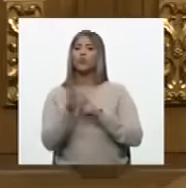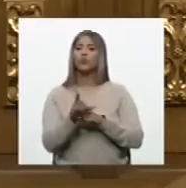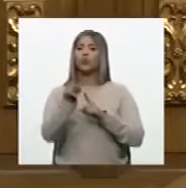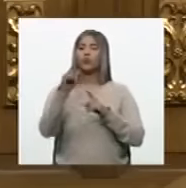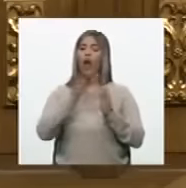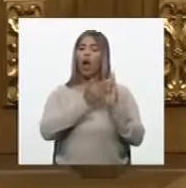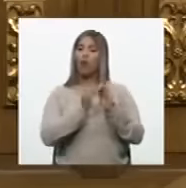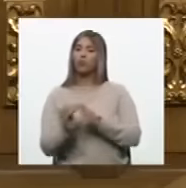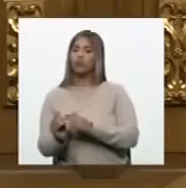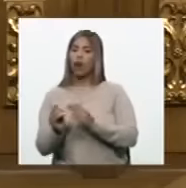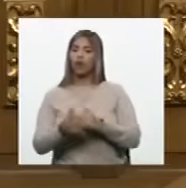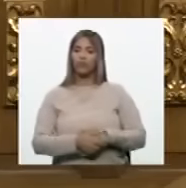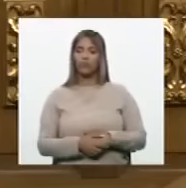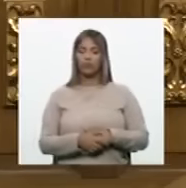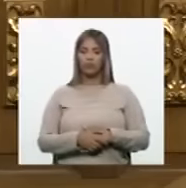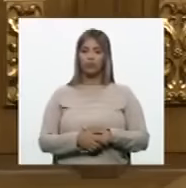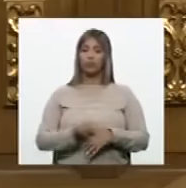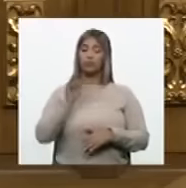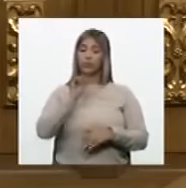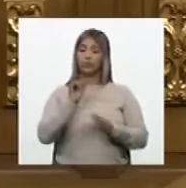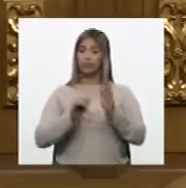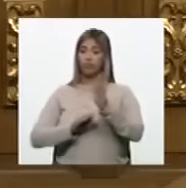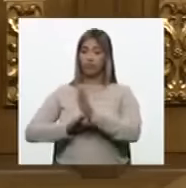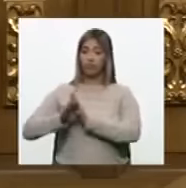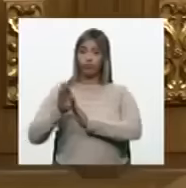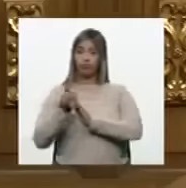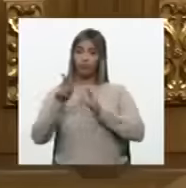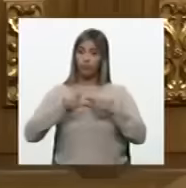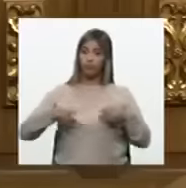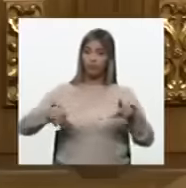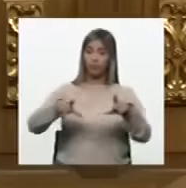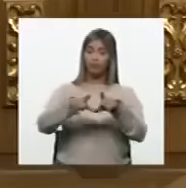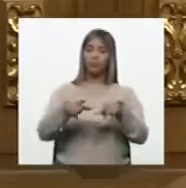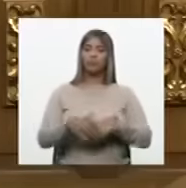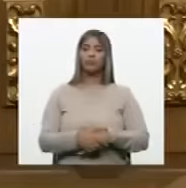comunal, aquello que trasciende lo territorial